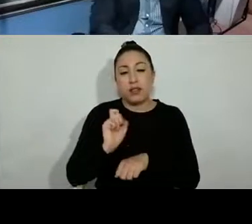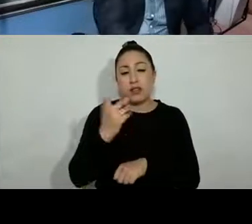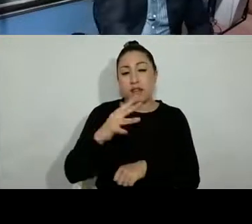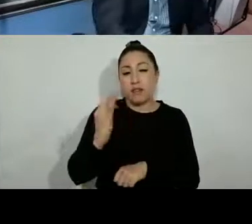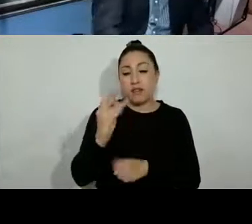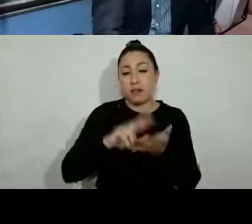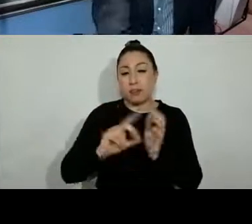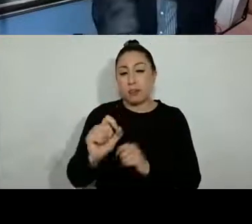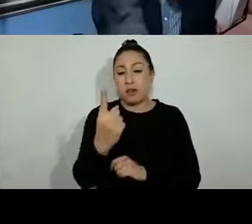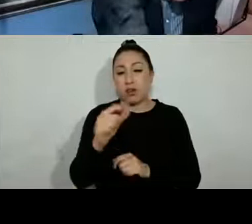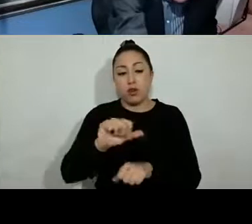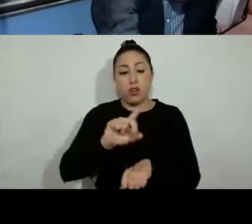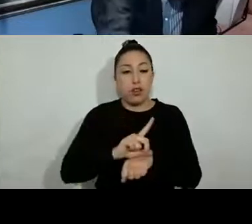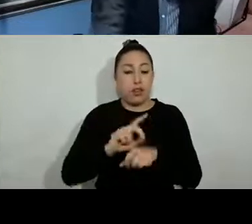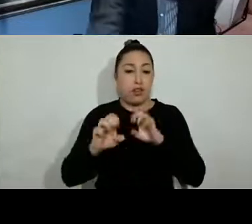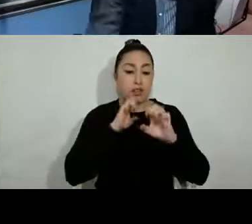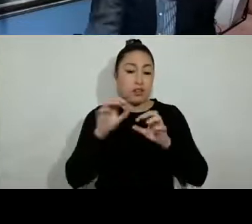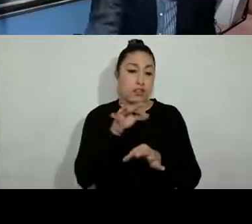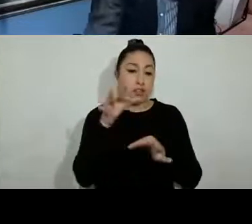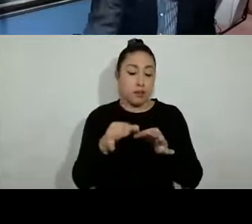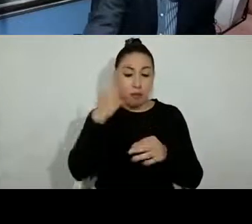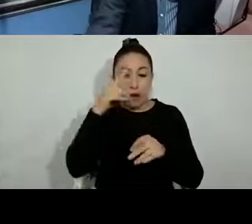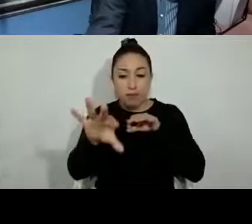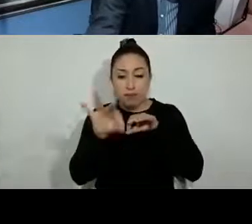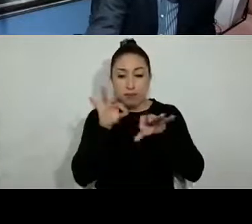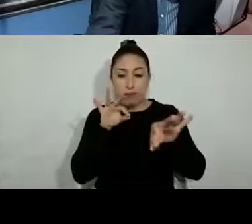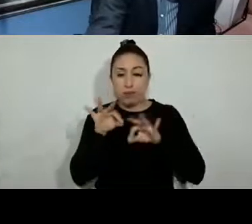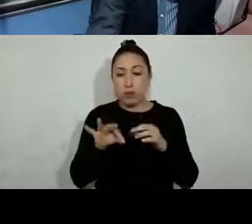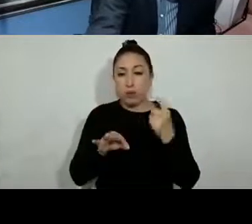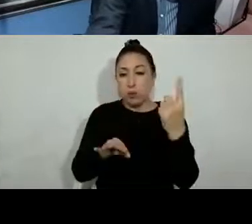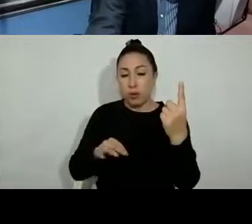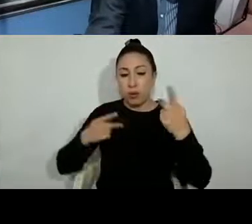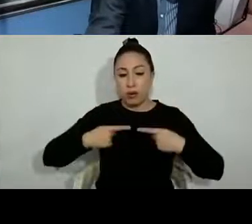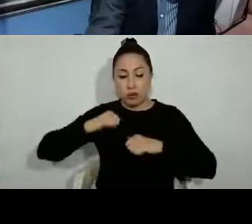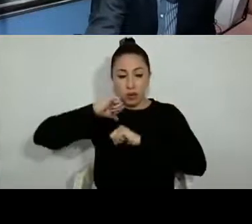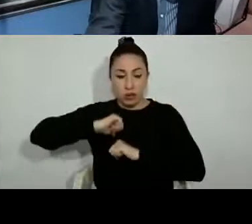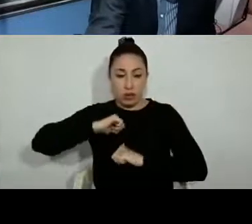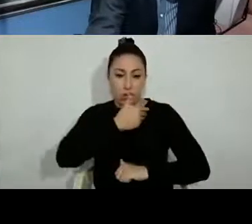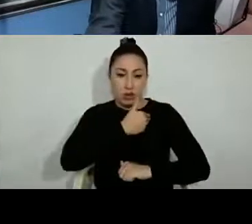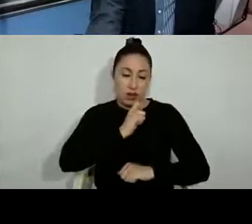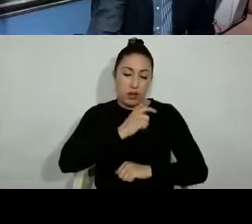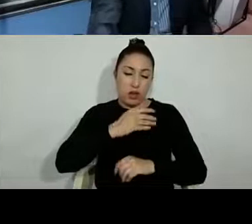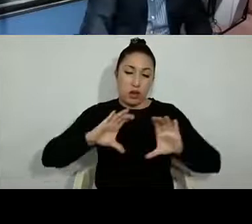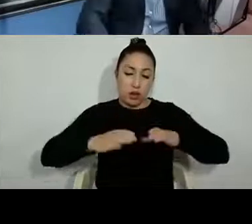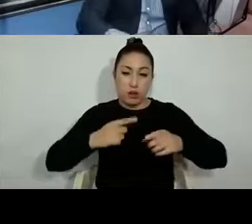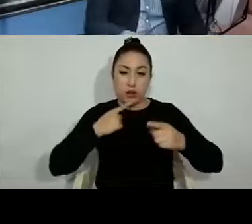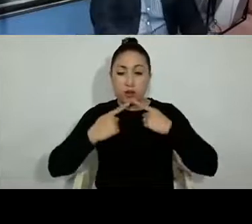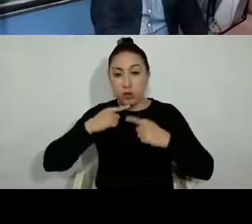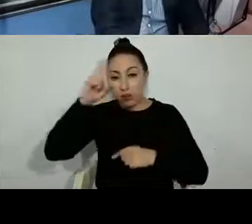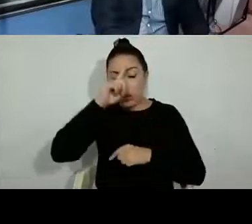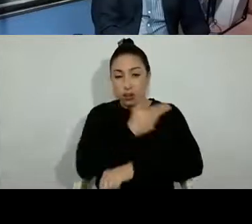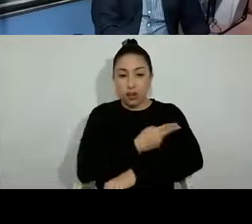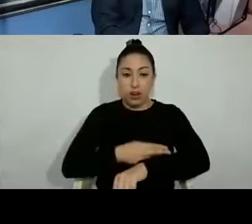la entrevista para desahogar el proceso de reelección de una persona consejera honoraria de la Comisión de Derechos Humanos de la Ciudad de